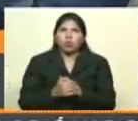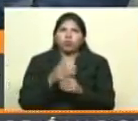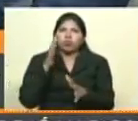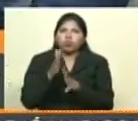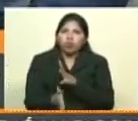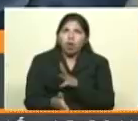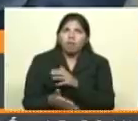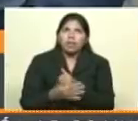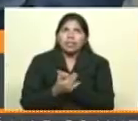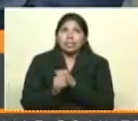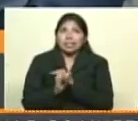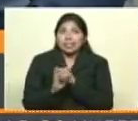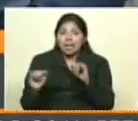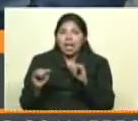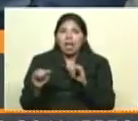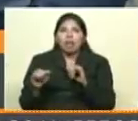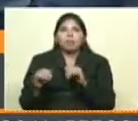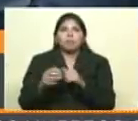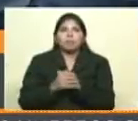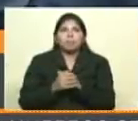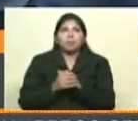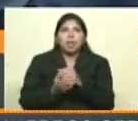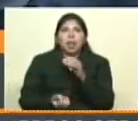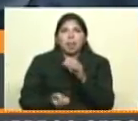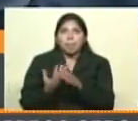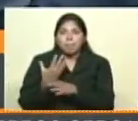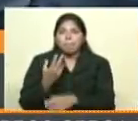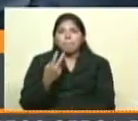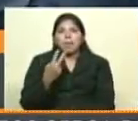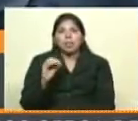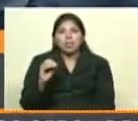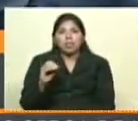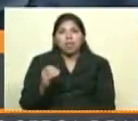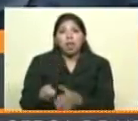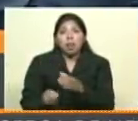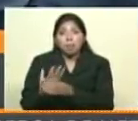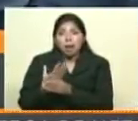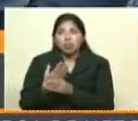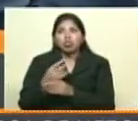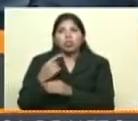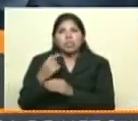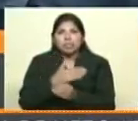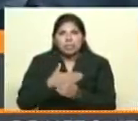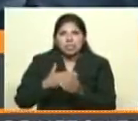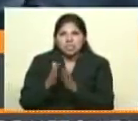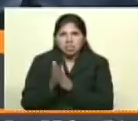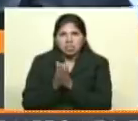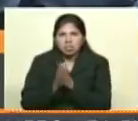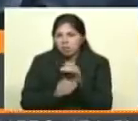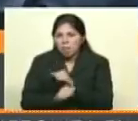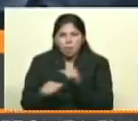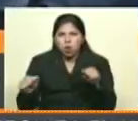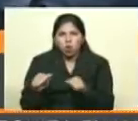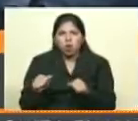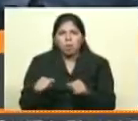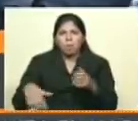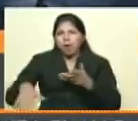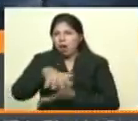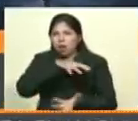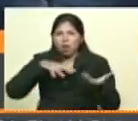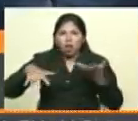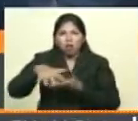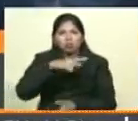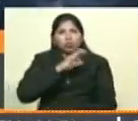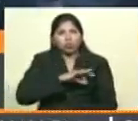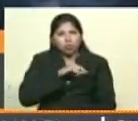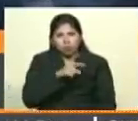justamente las elecciones pautadas para el 20 de mayo, esto lo estaría asomando la autodenominada Mesa de la Unidad Democrática recientemente. ¿Cómo